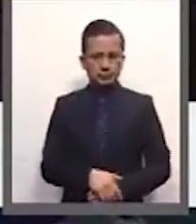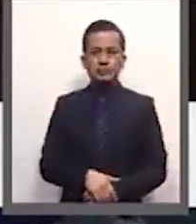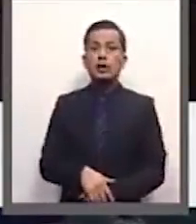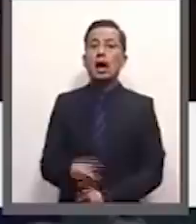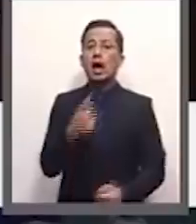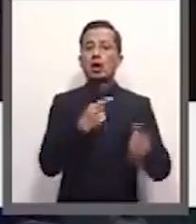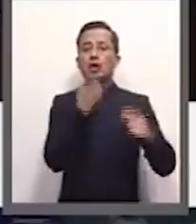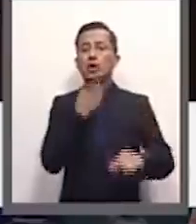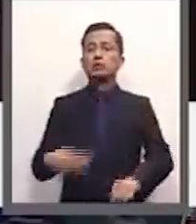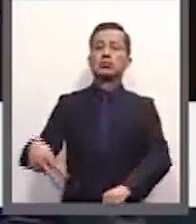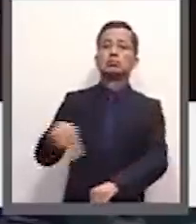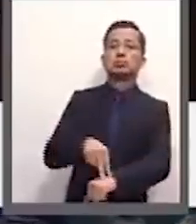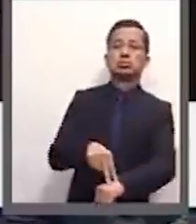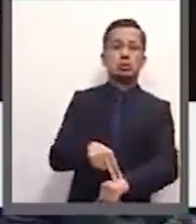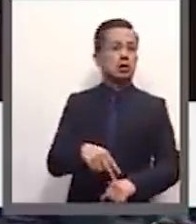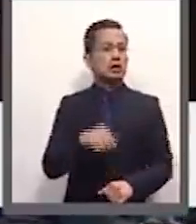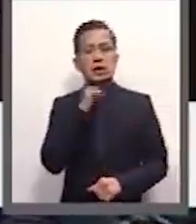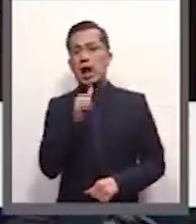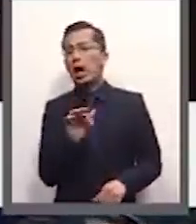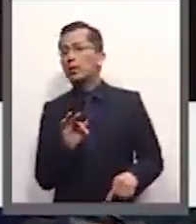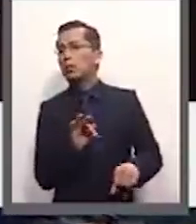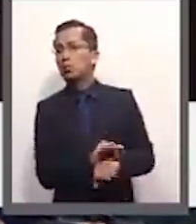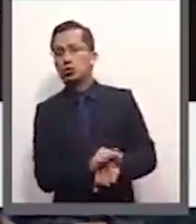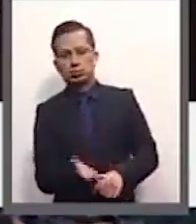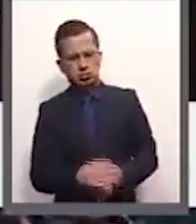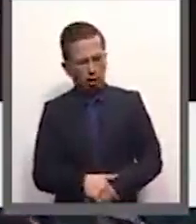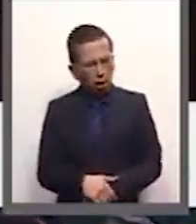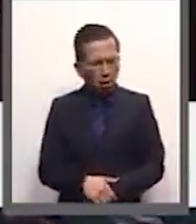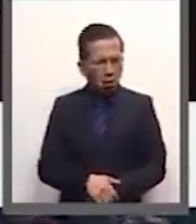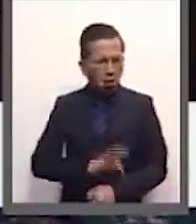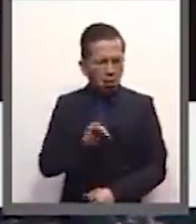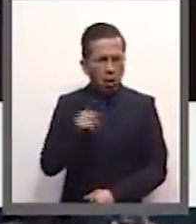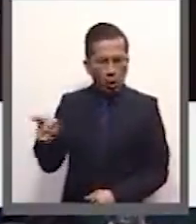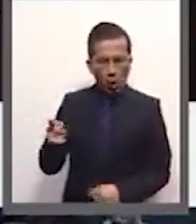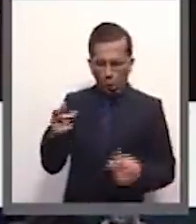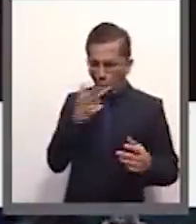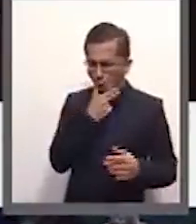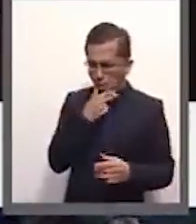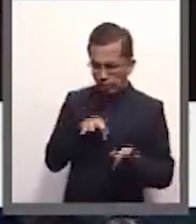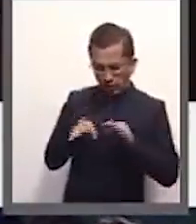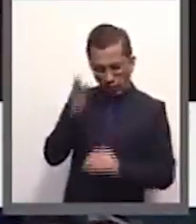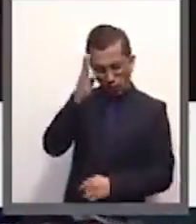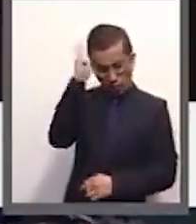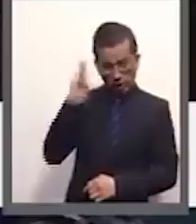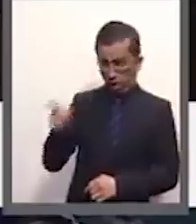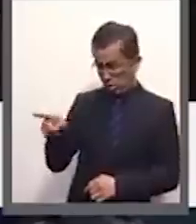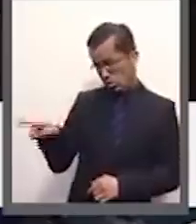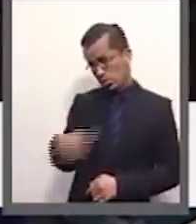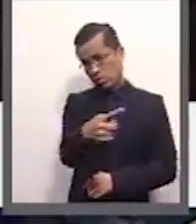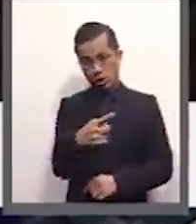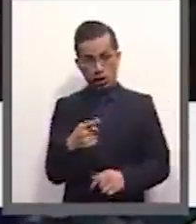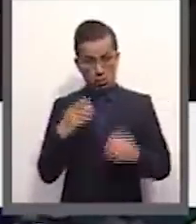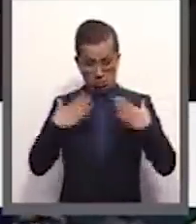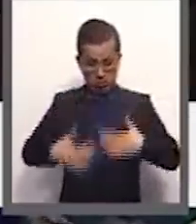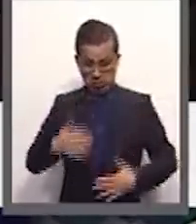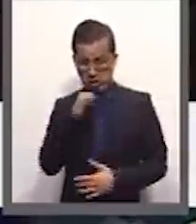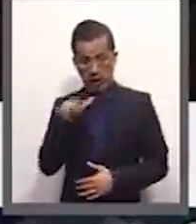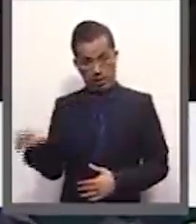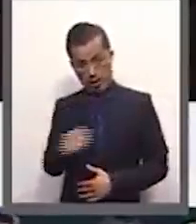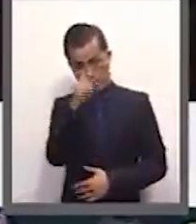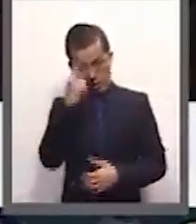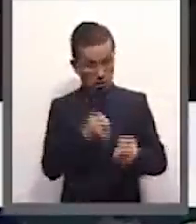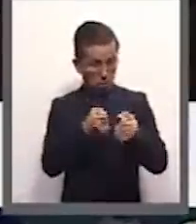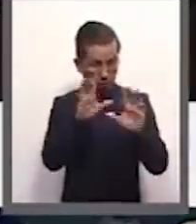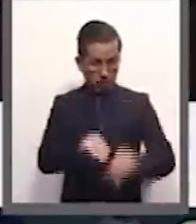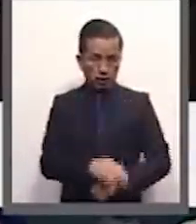que ninguna protección, nadie le diría a un bombero que entre desnudo a apagar un incendio, nadie le diría a un jugador de fútbol